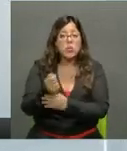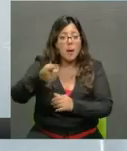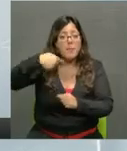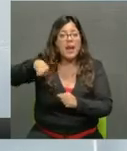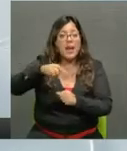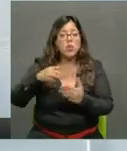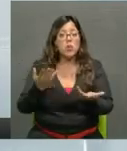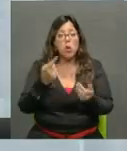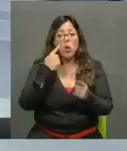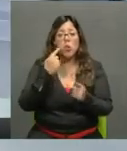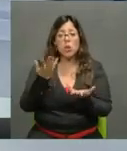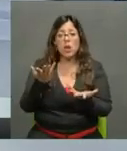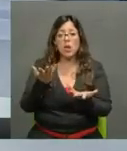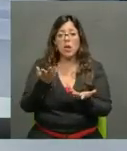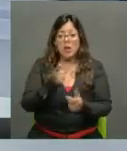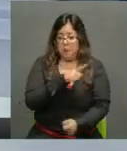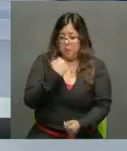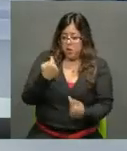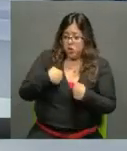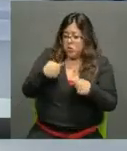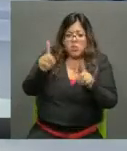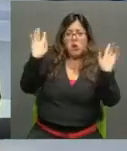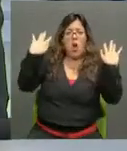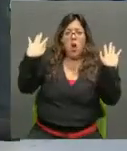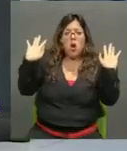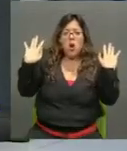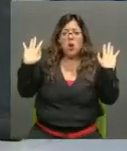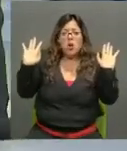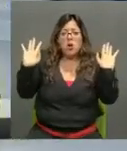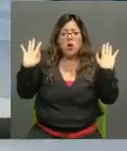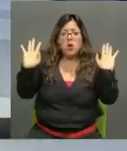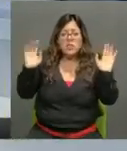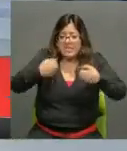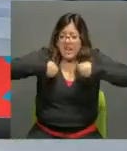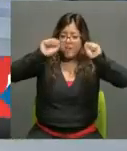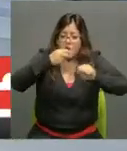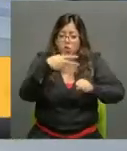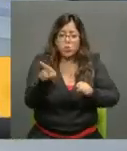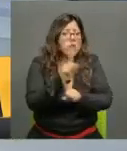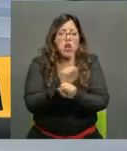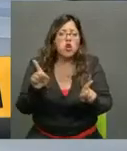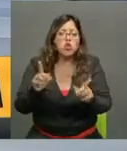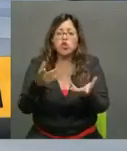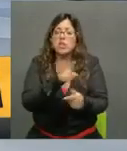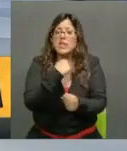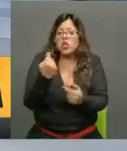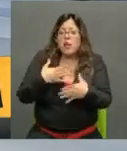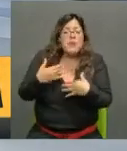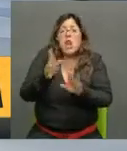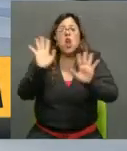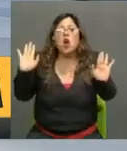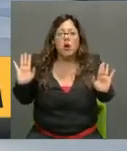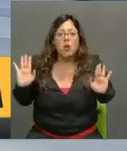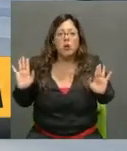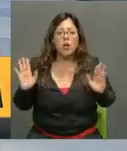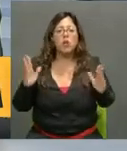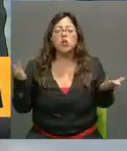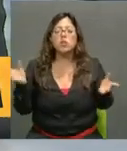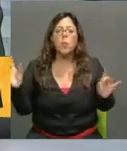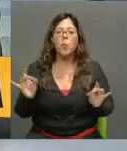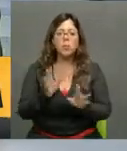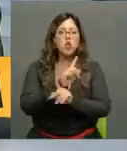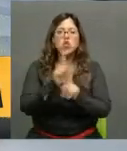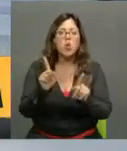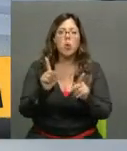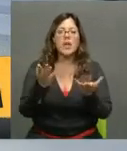La derrota no es mía. Porque si ustedes dicen que la victoria no es de ellos, entonces tampoco la derrota sería mía. ¿No sería entonces una derrota para el